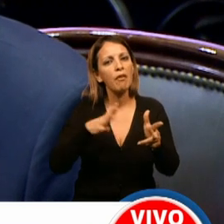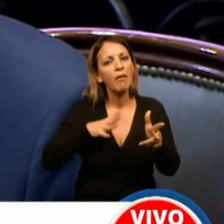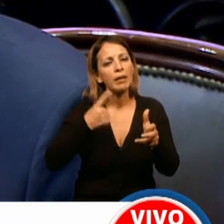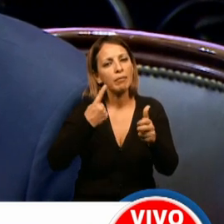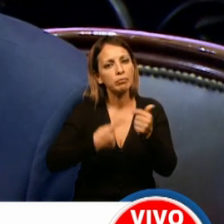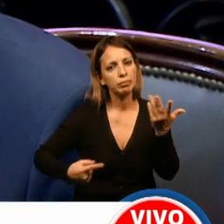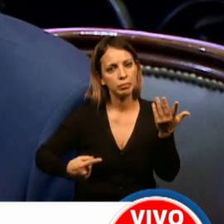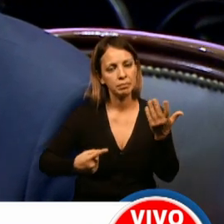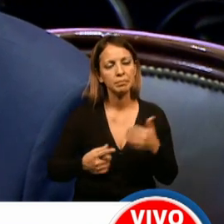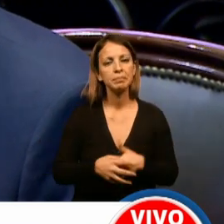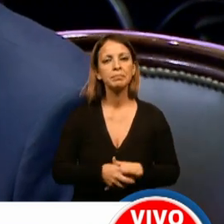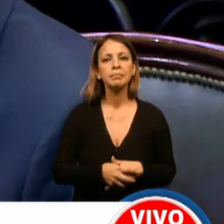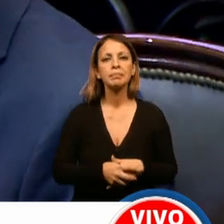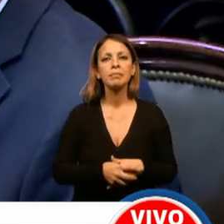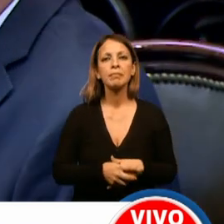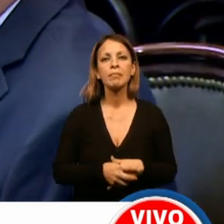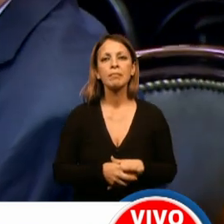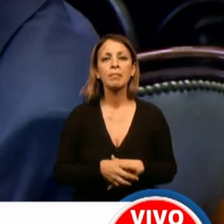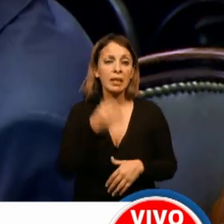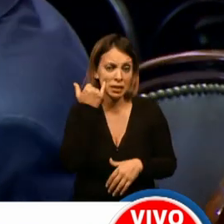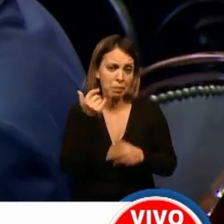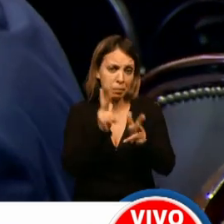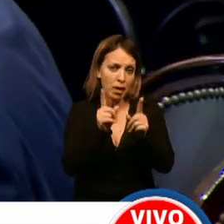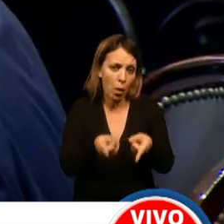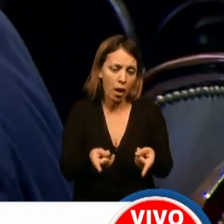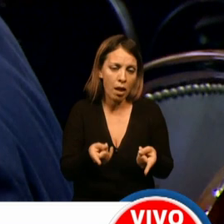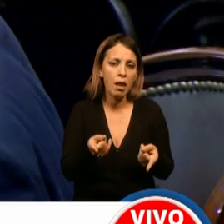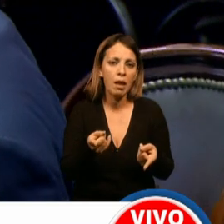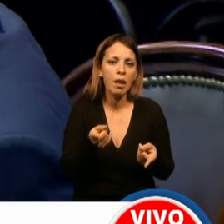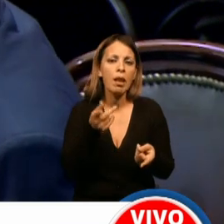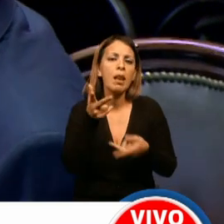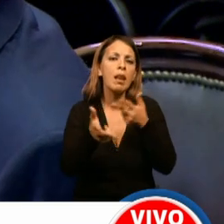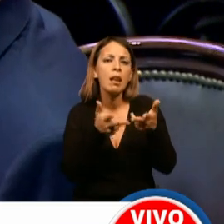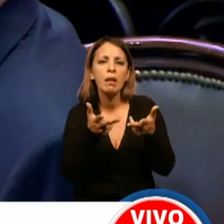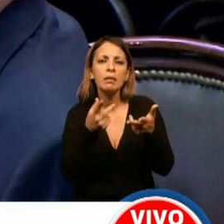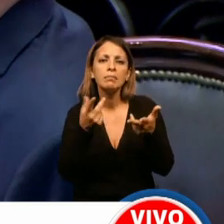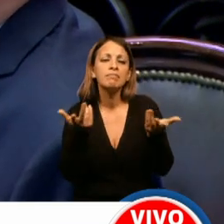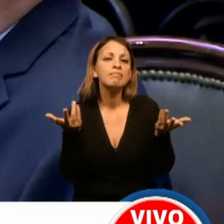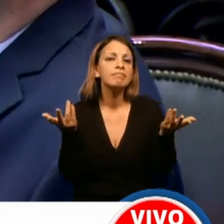porque como se dijo acá estamos hablando